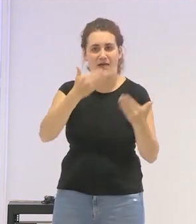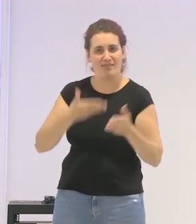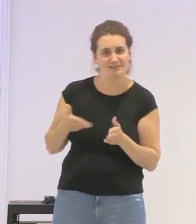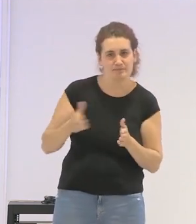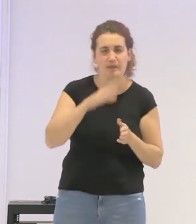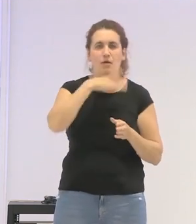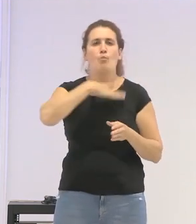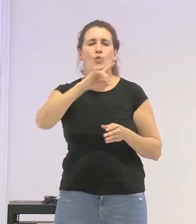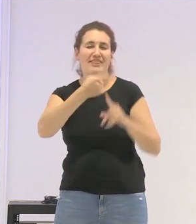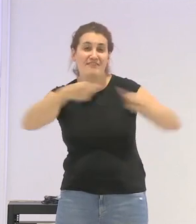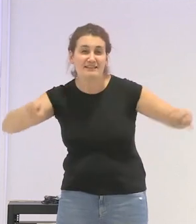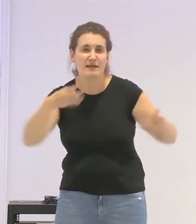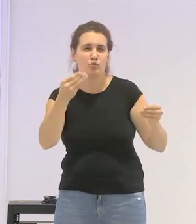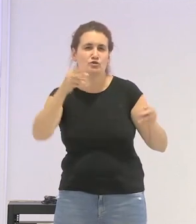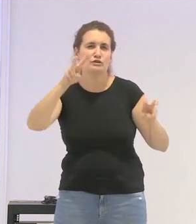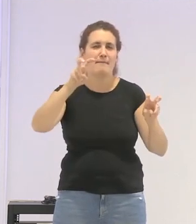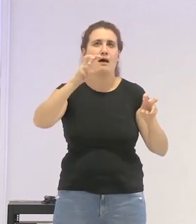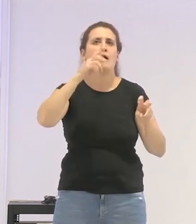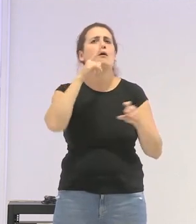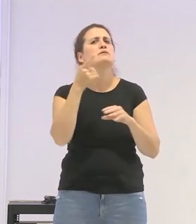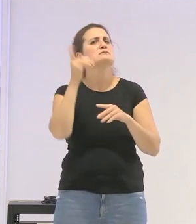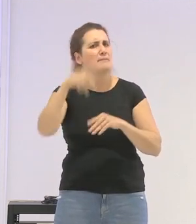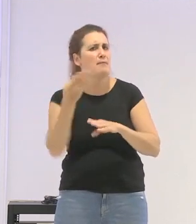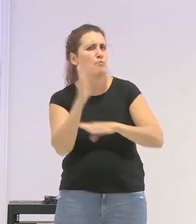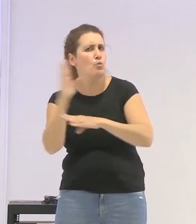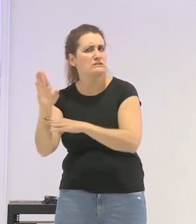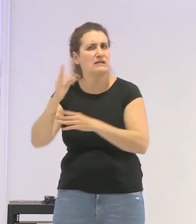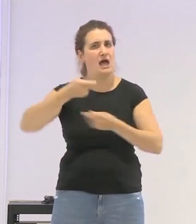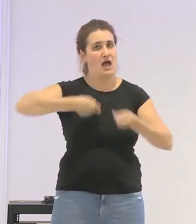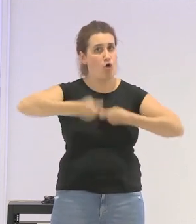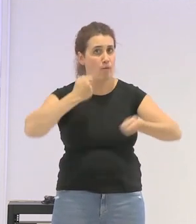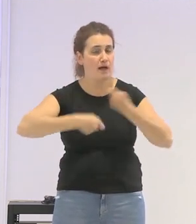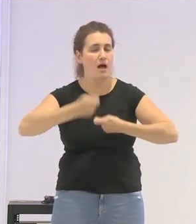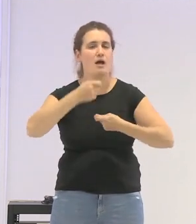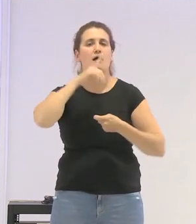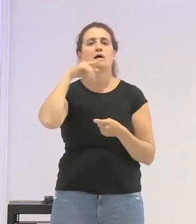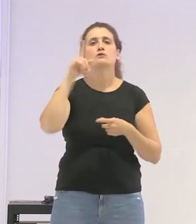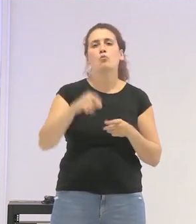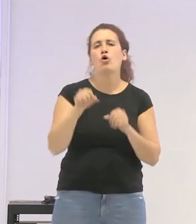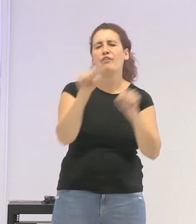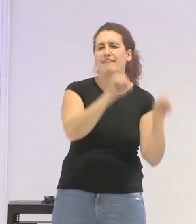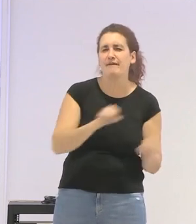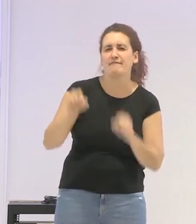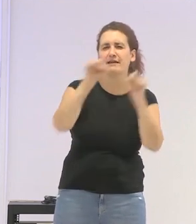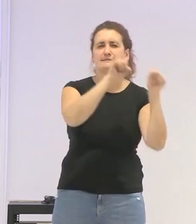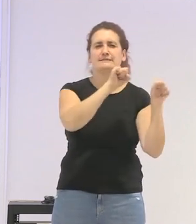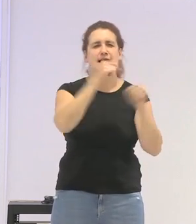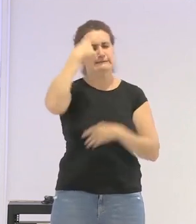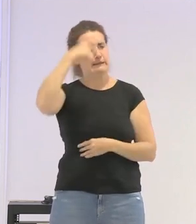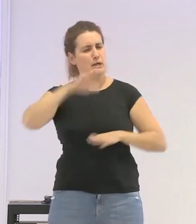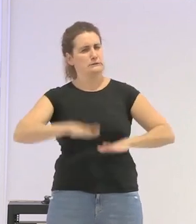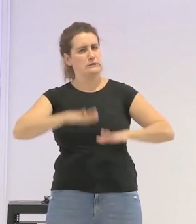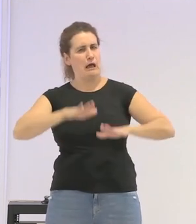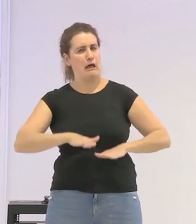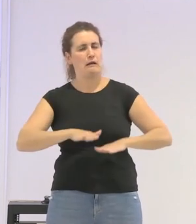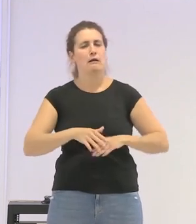pueden diferenciarse mucho, incluso en su propuesta económica. Unas son más de, digamos, una defensa de un cierto estado de bienestar de tipo